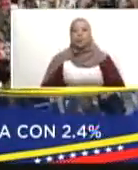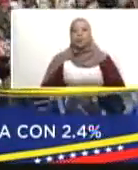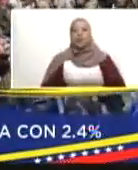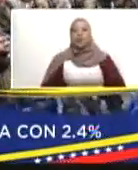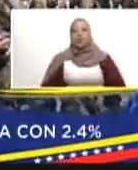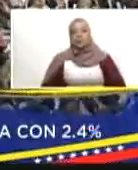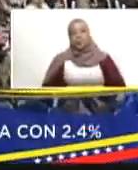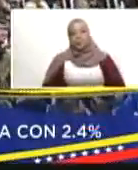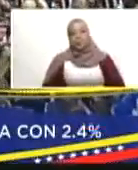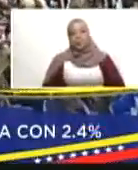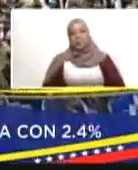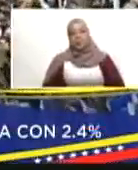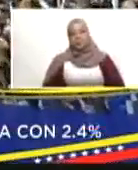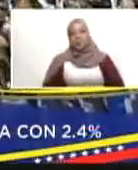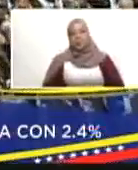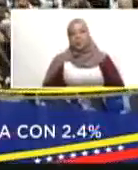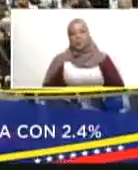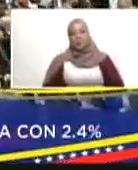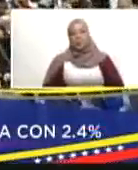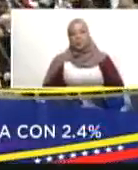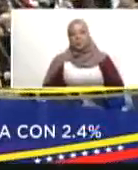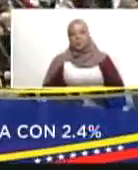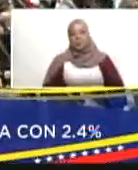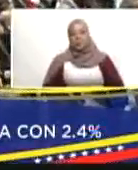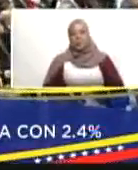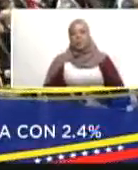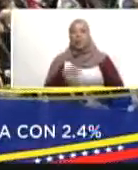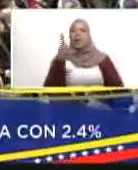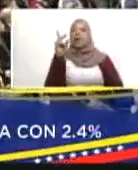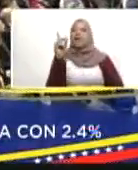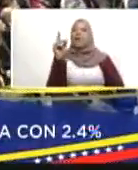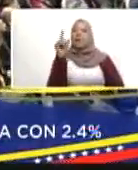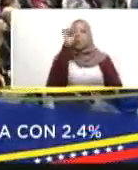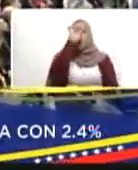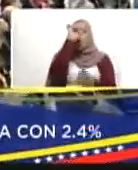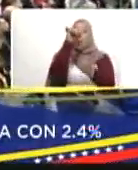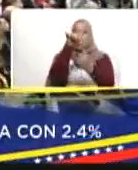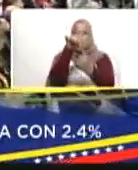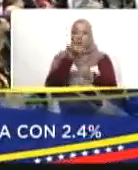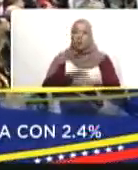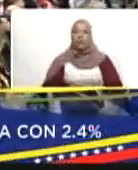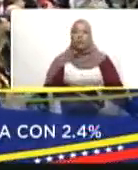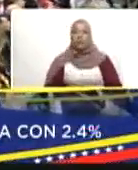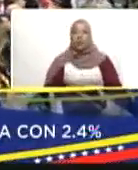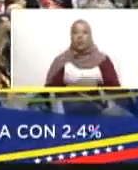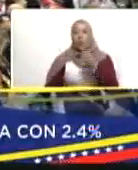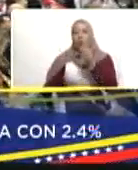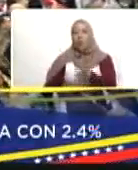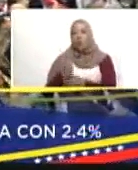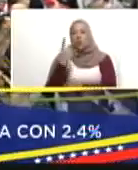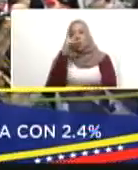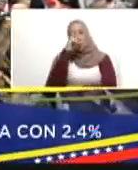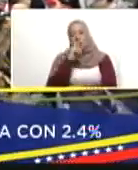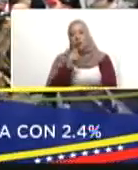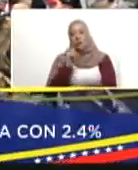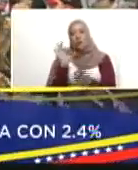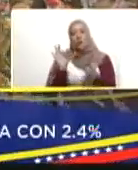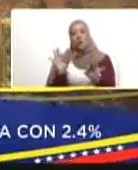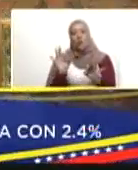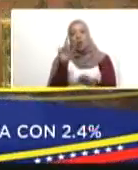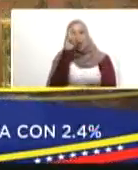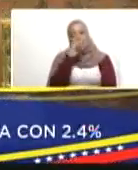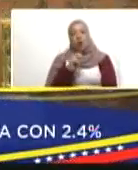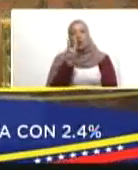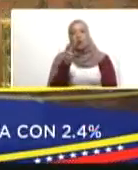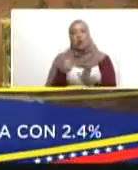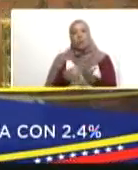flagelo por eso una segunda meta fundamental de estos años pero particular del año